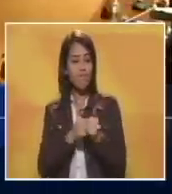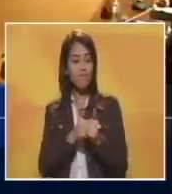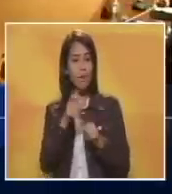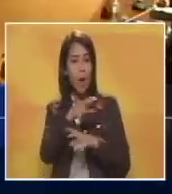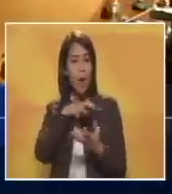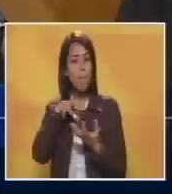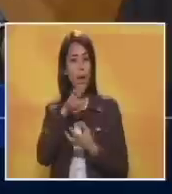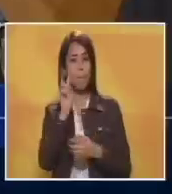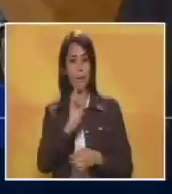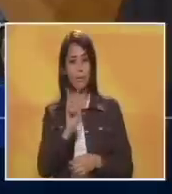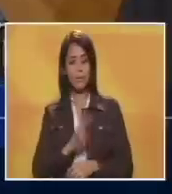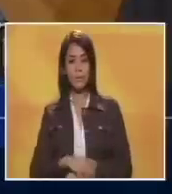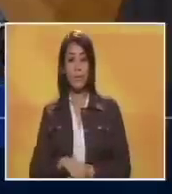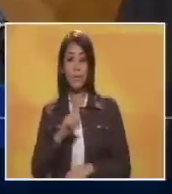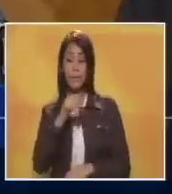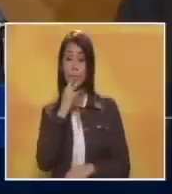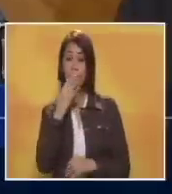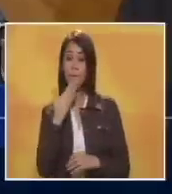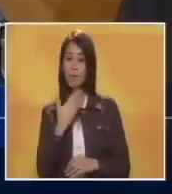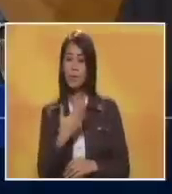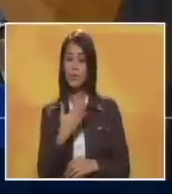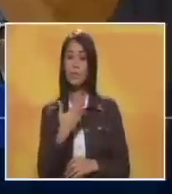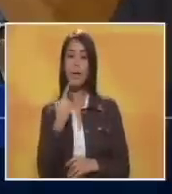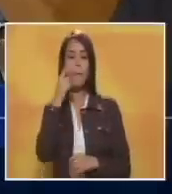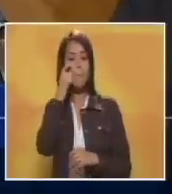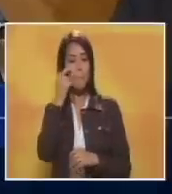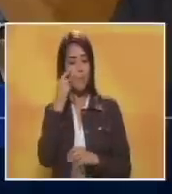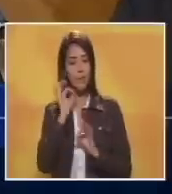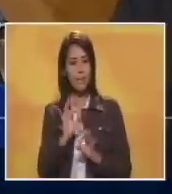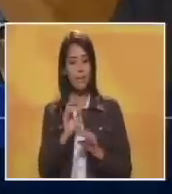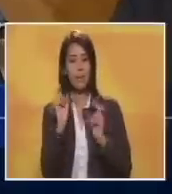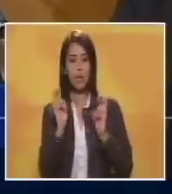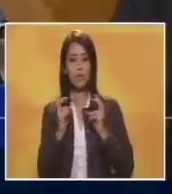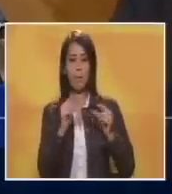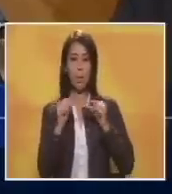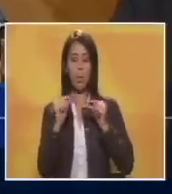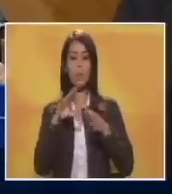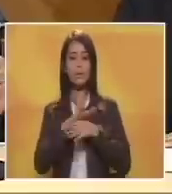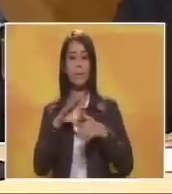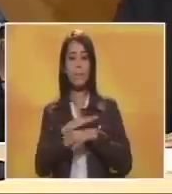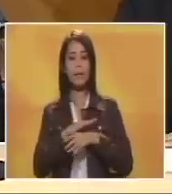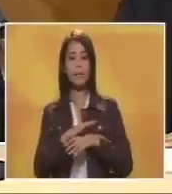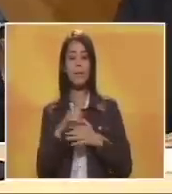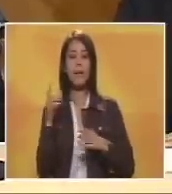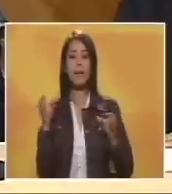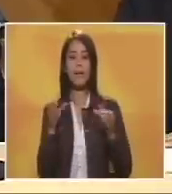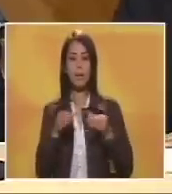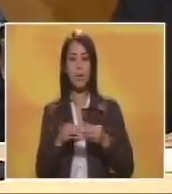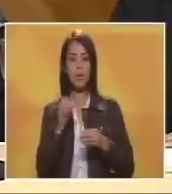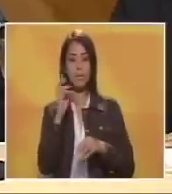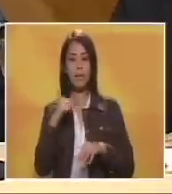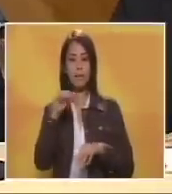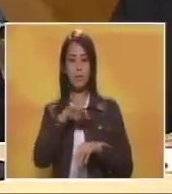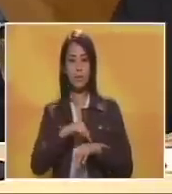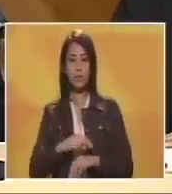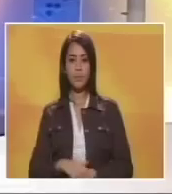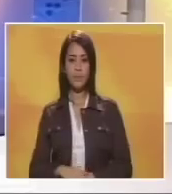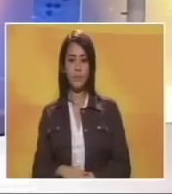del país y en este sentido estarán pendientes de los temas que se debatirán este martes en la plenaria de la Asamblea